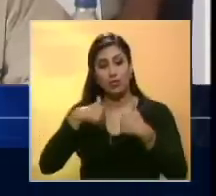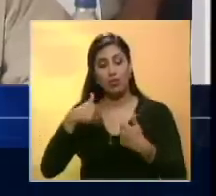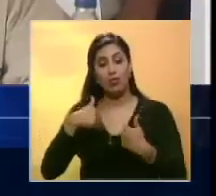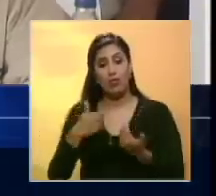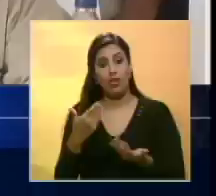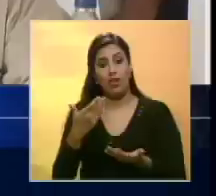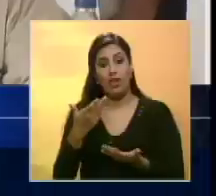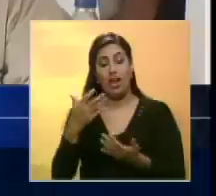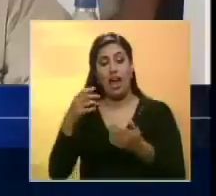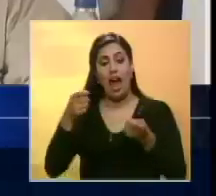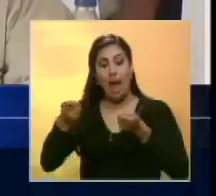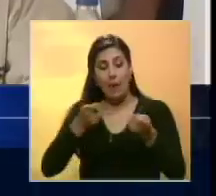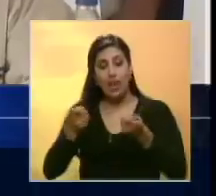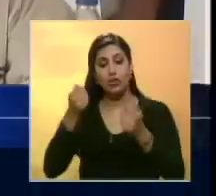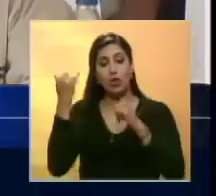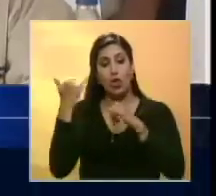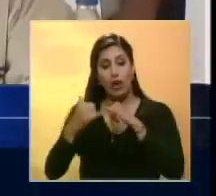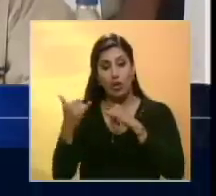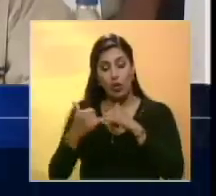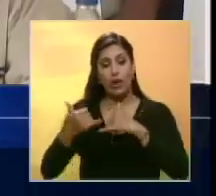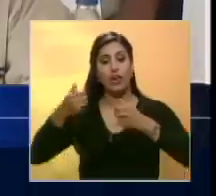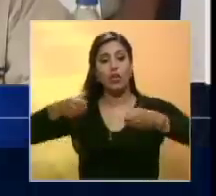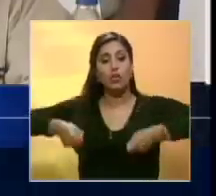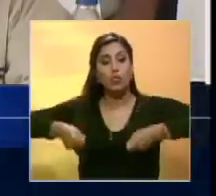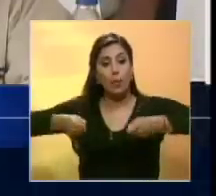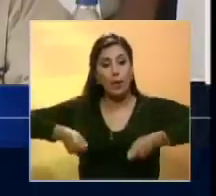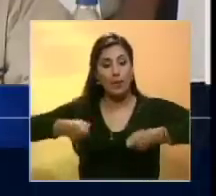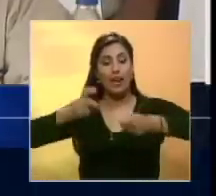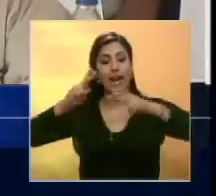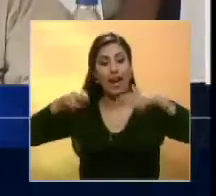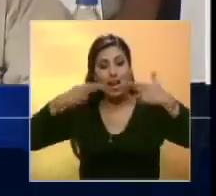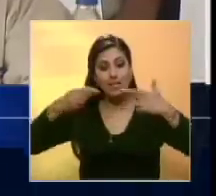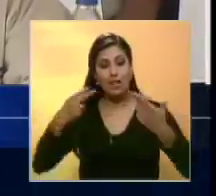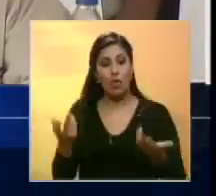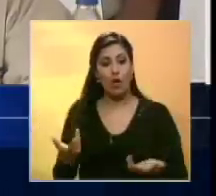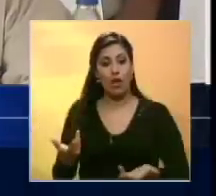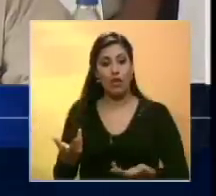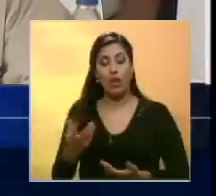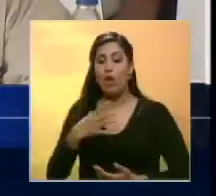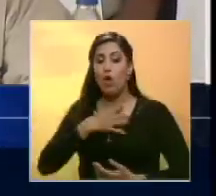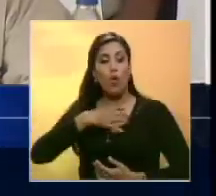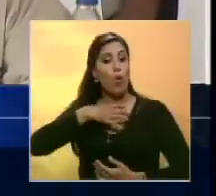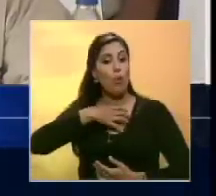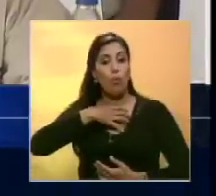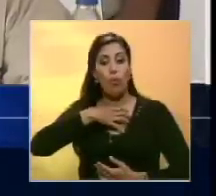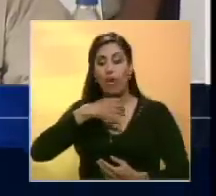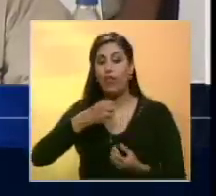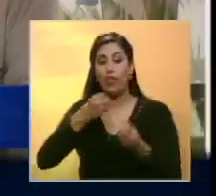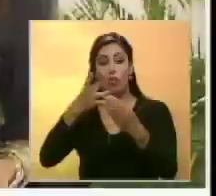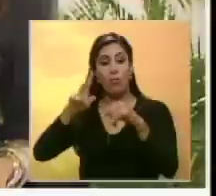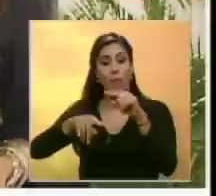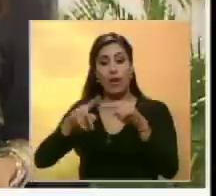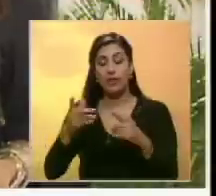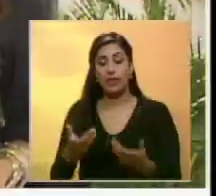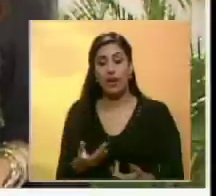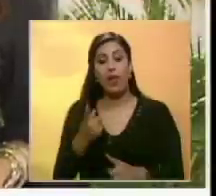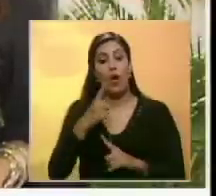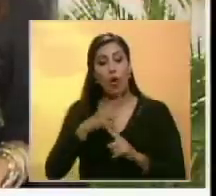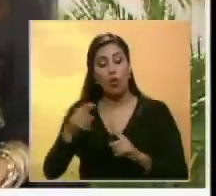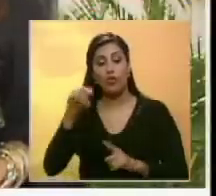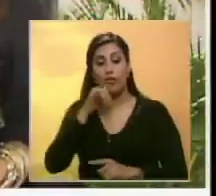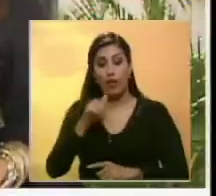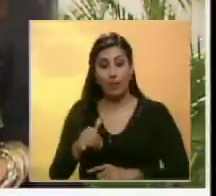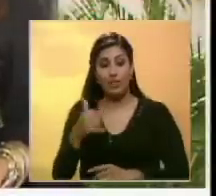riesgo, que son abastos, licorerías, supermercados, restaurantes, que no podríamos, pues, hacerle llegar el producto. Según informaron